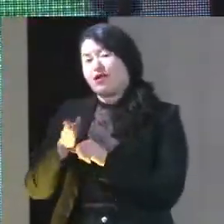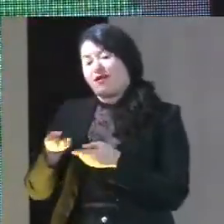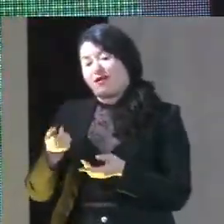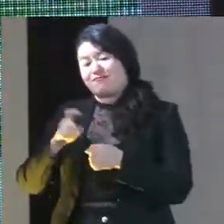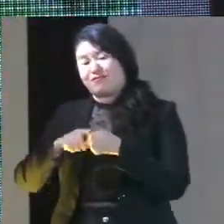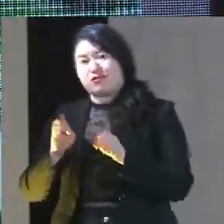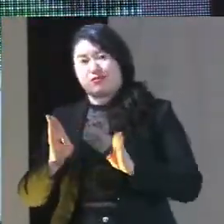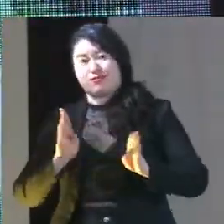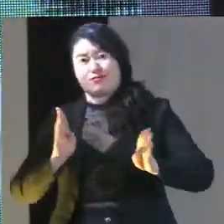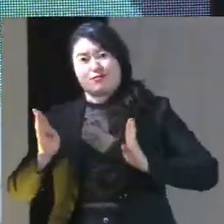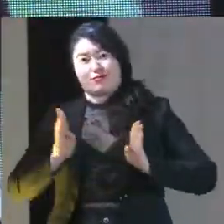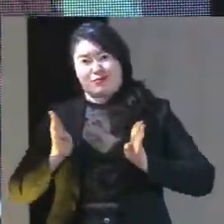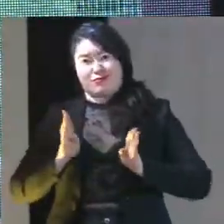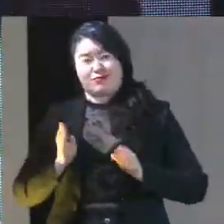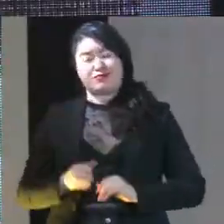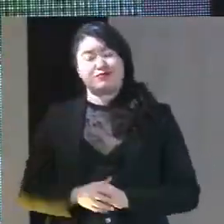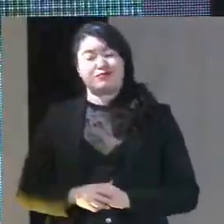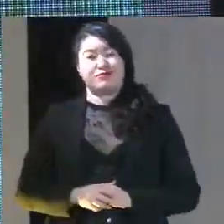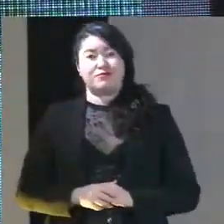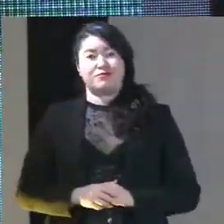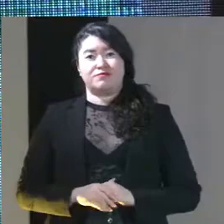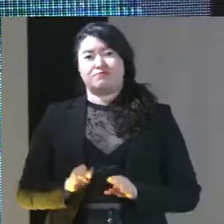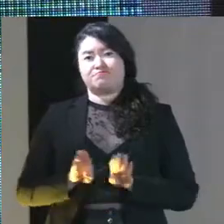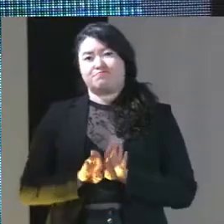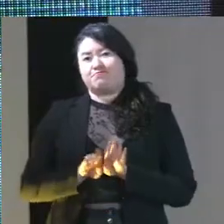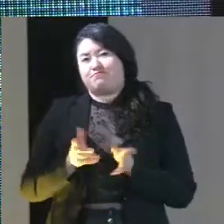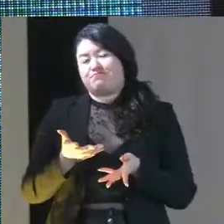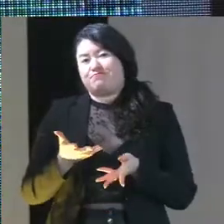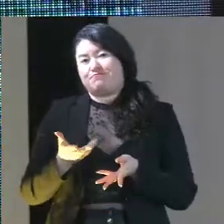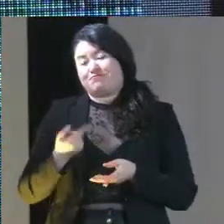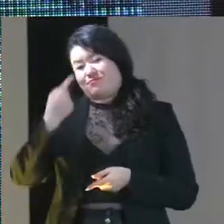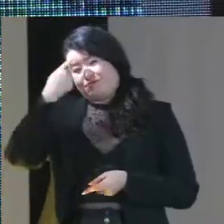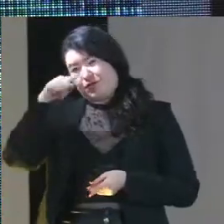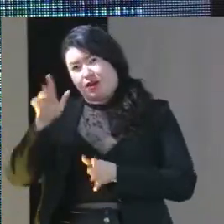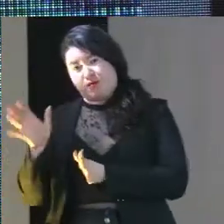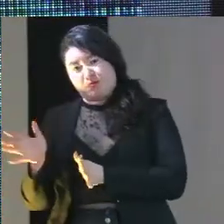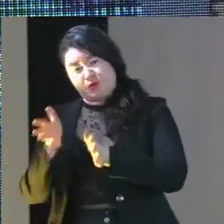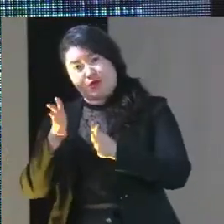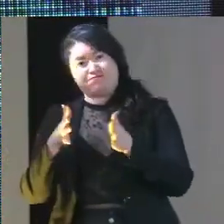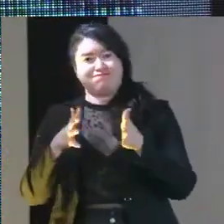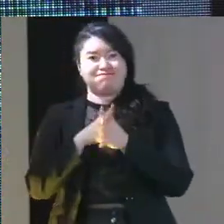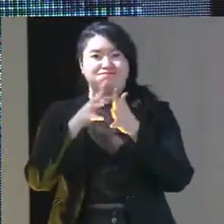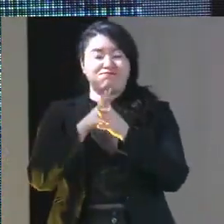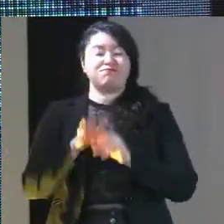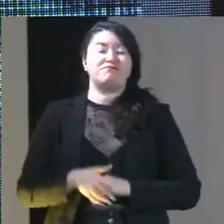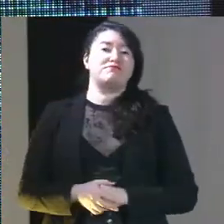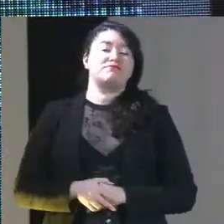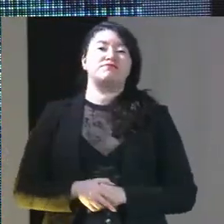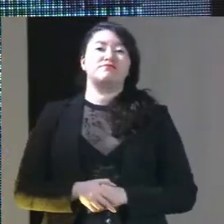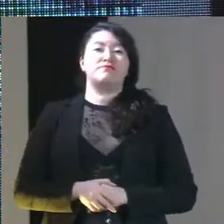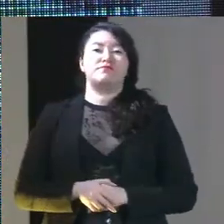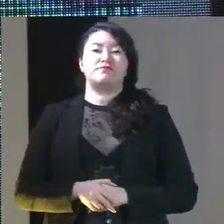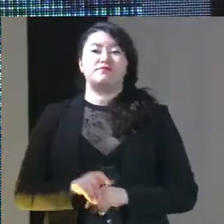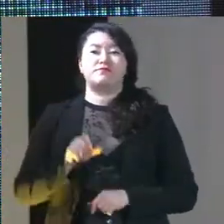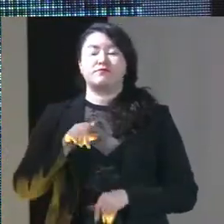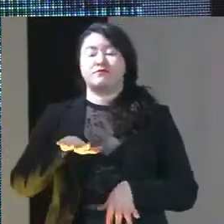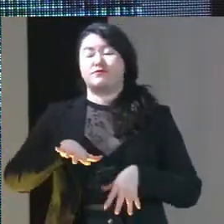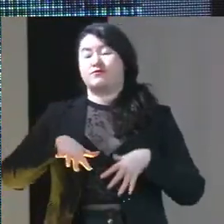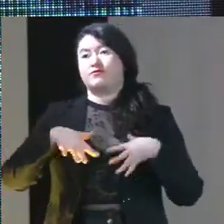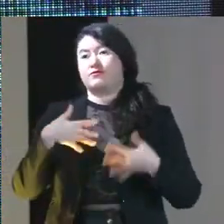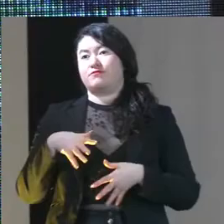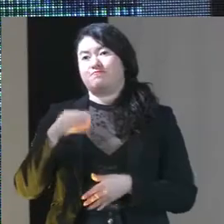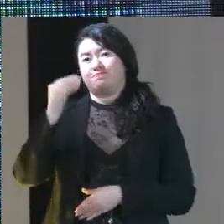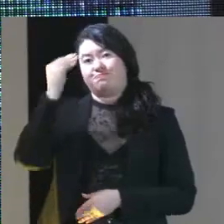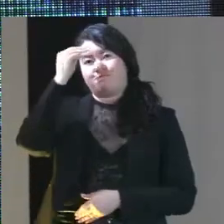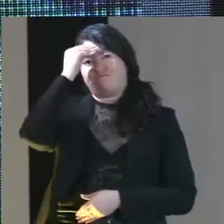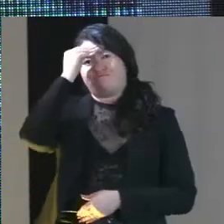fuerza de guerra, como carne de cañón. Una arrasadora y cruenta